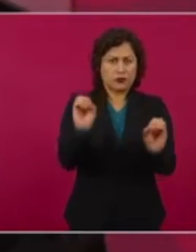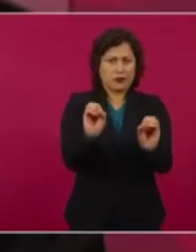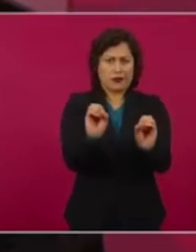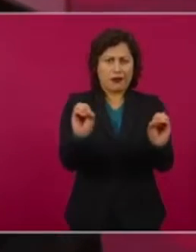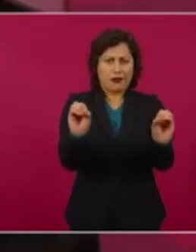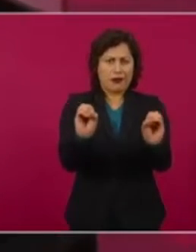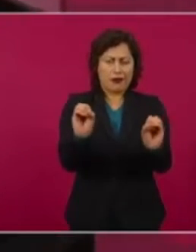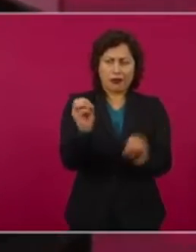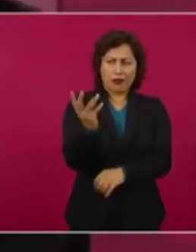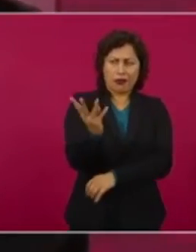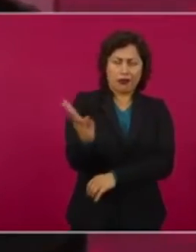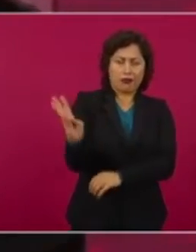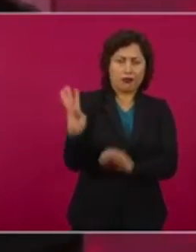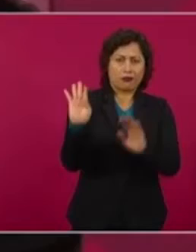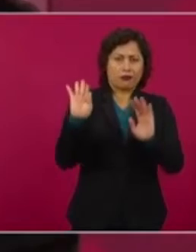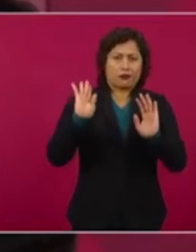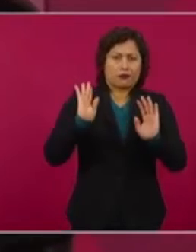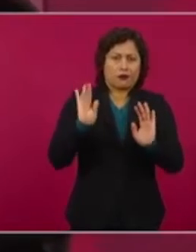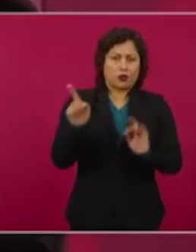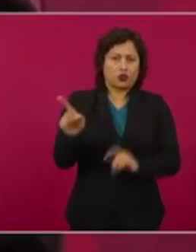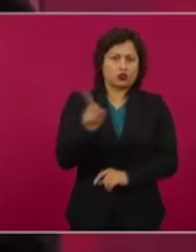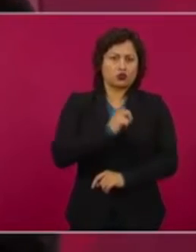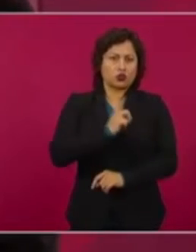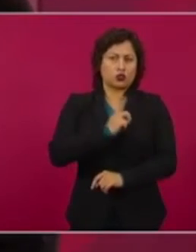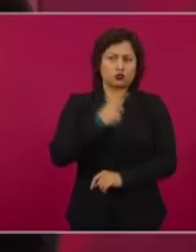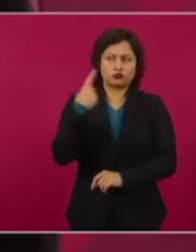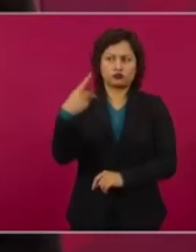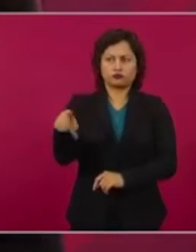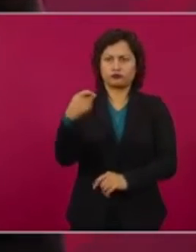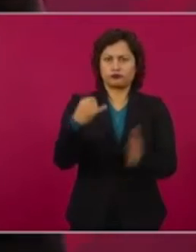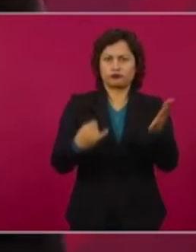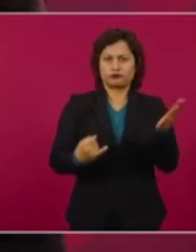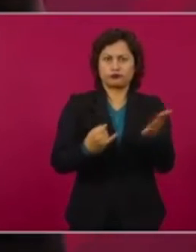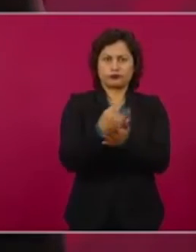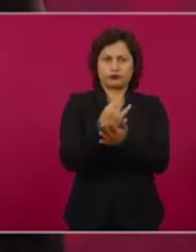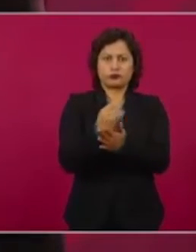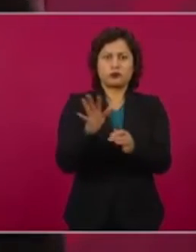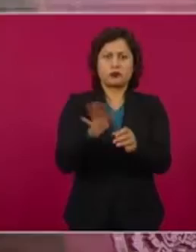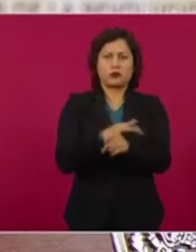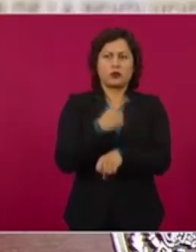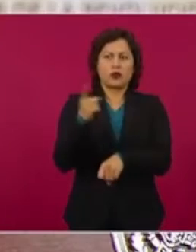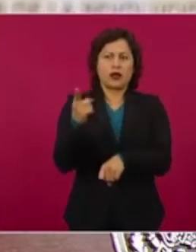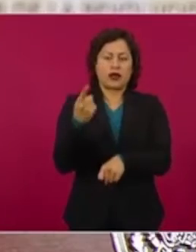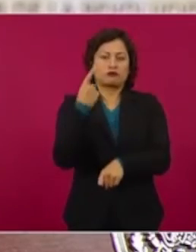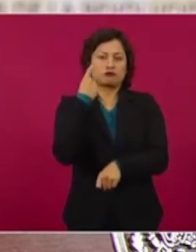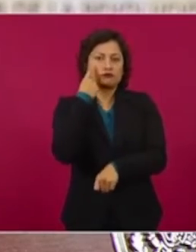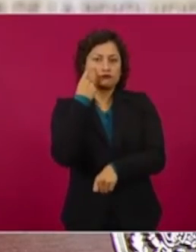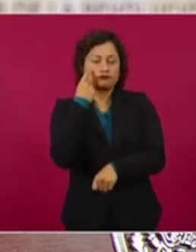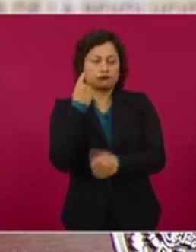conviene el que tengan que pagar impuestos y no tienen inversión,